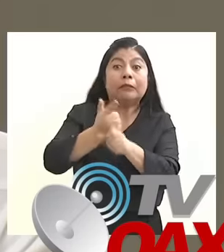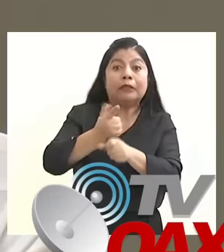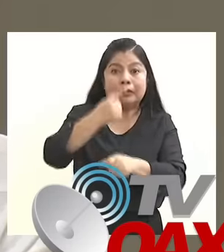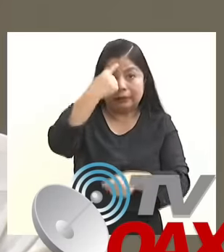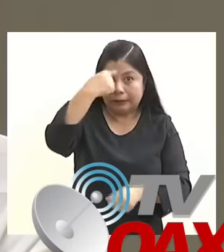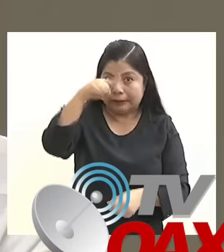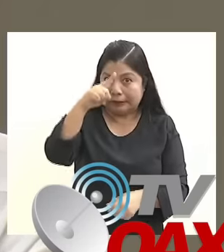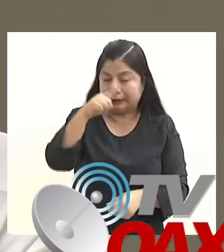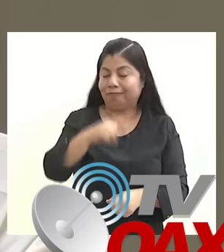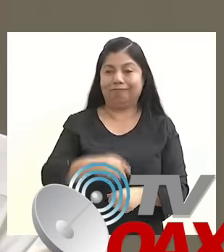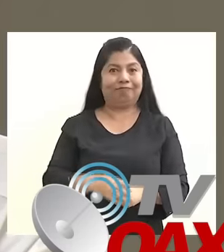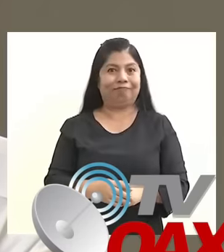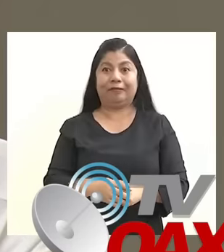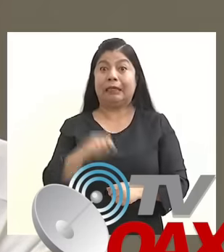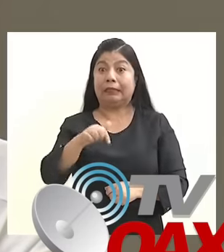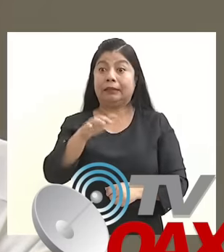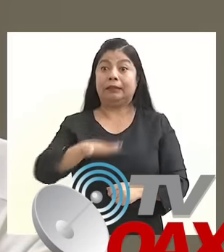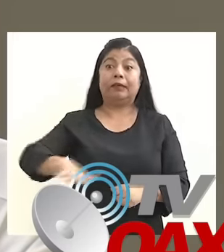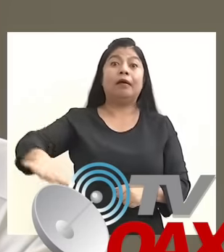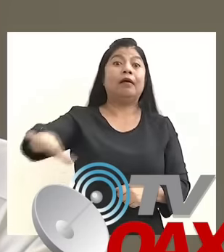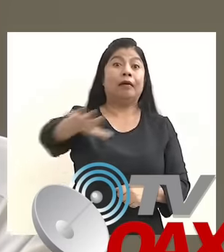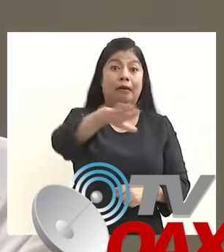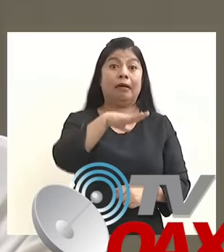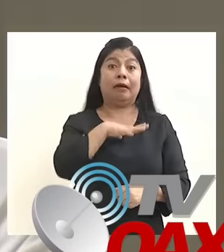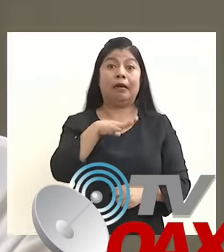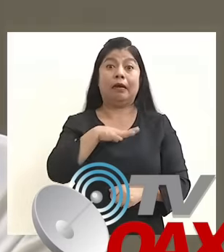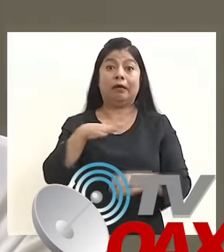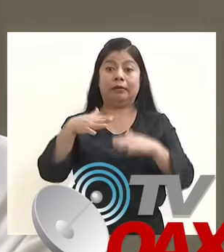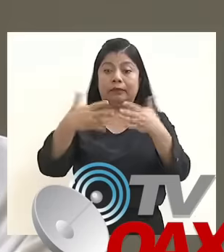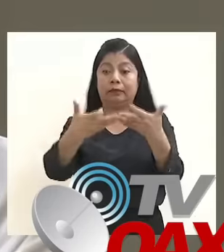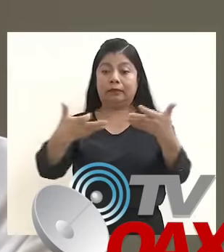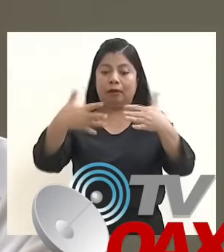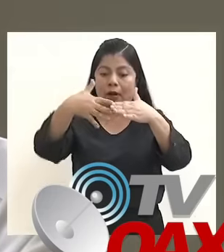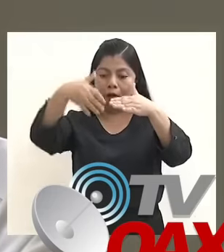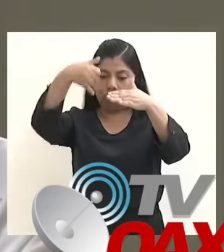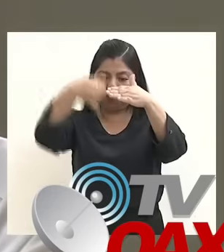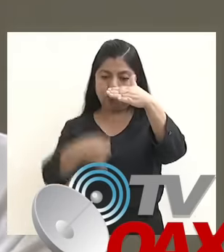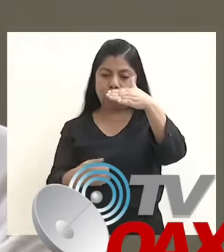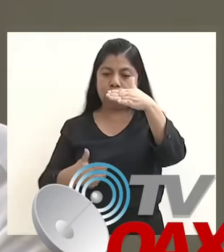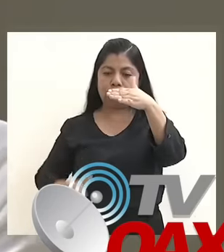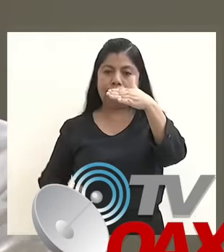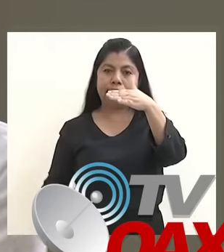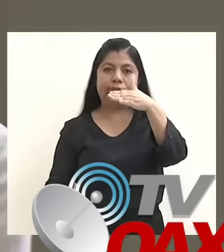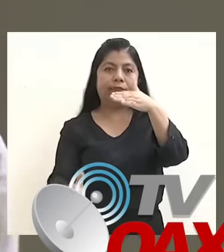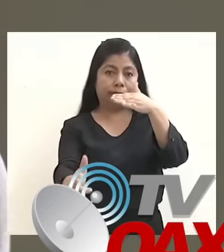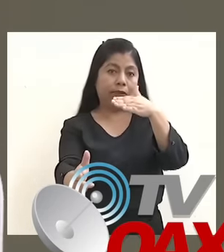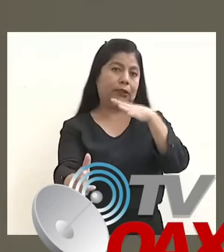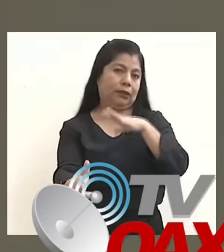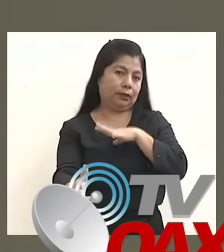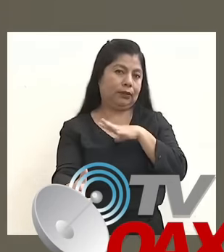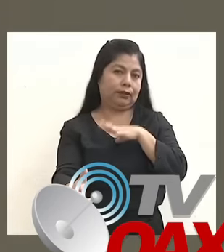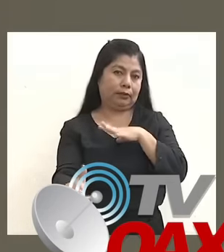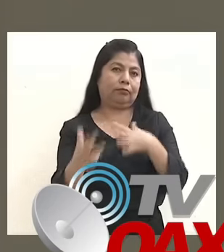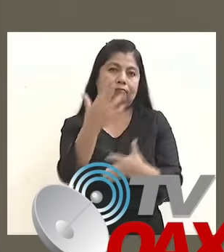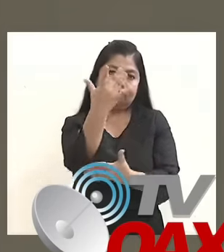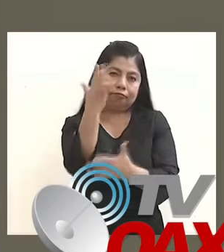Se exploraron 6 terrenos hasta que se llegó a